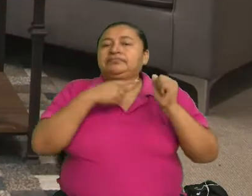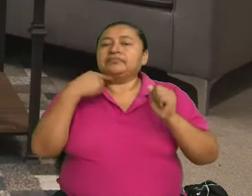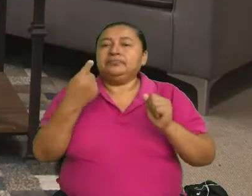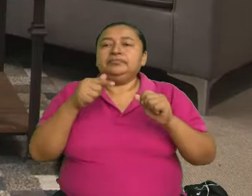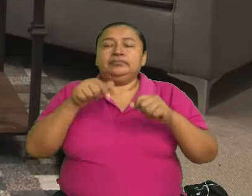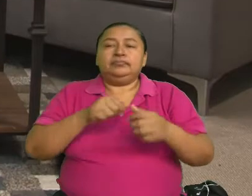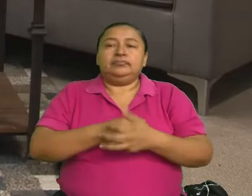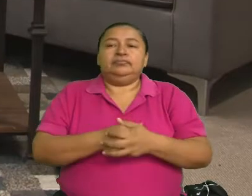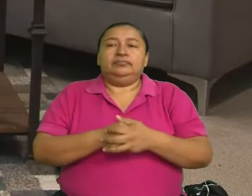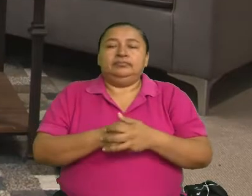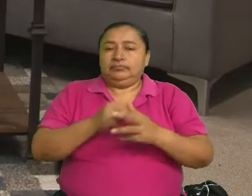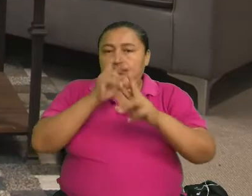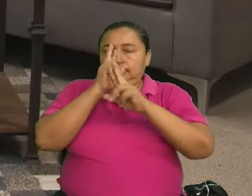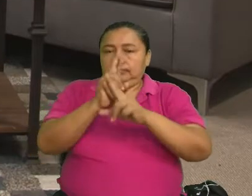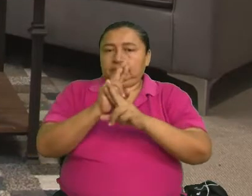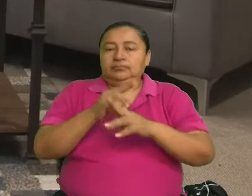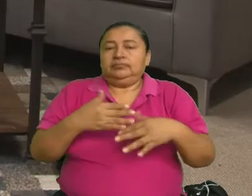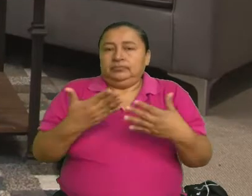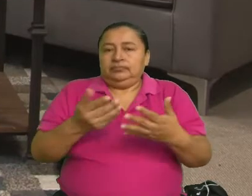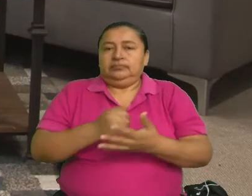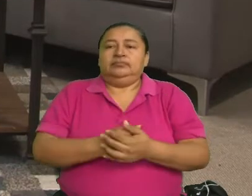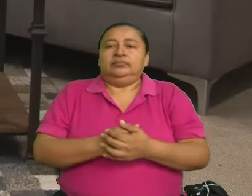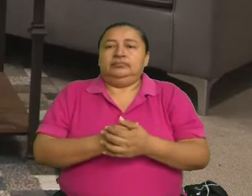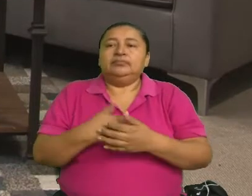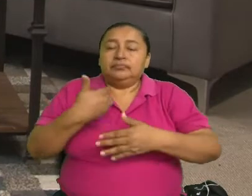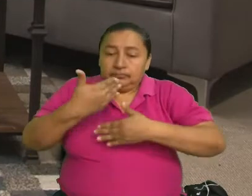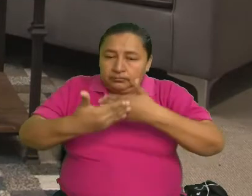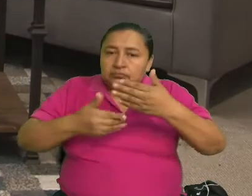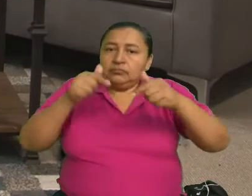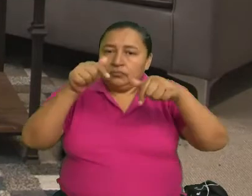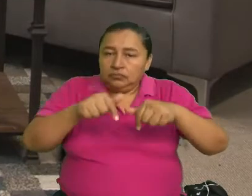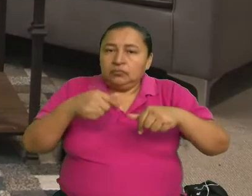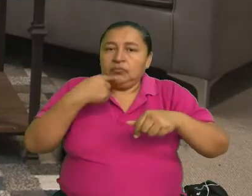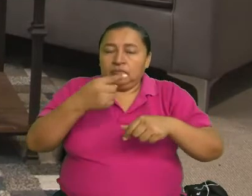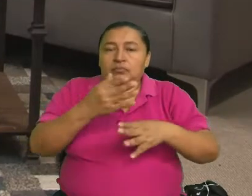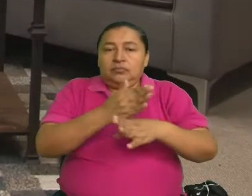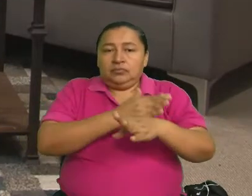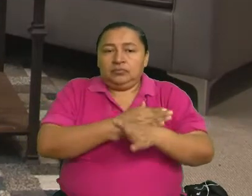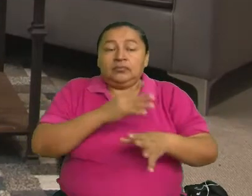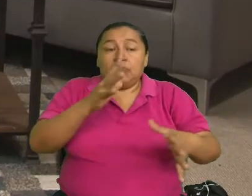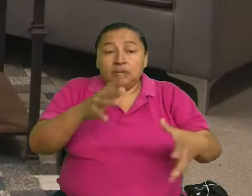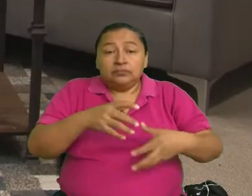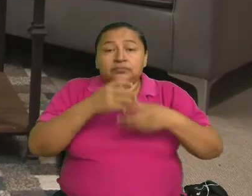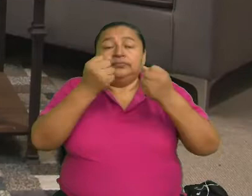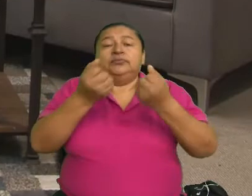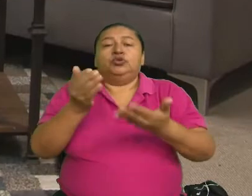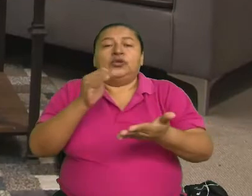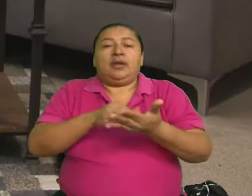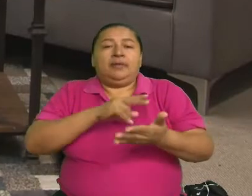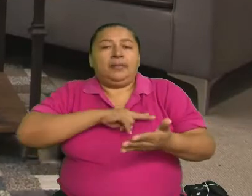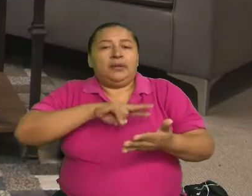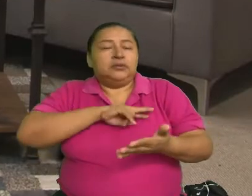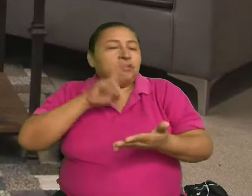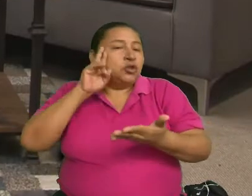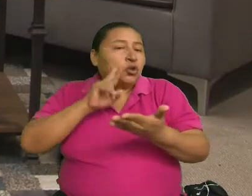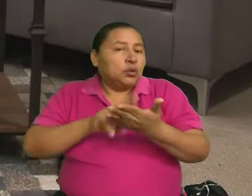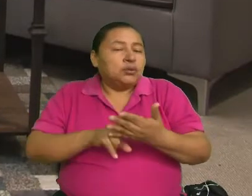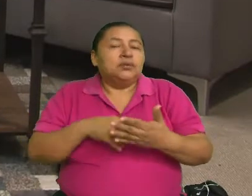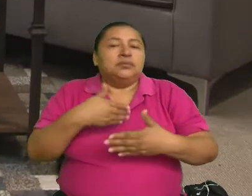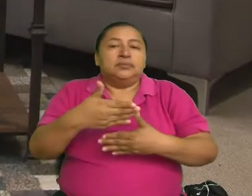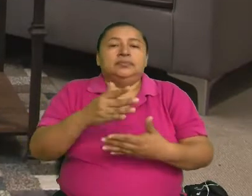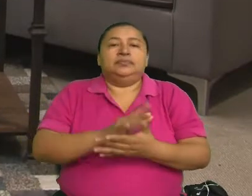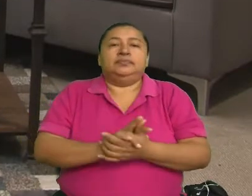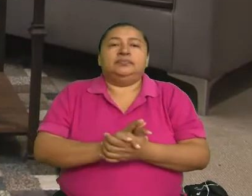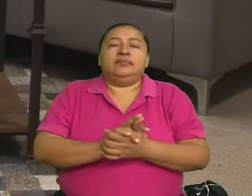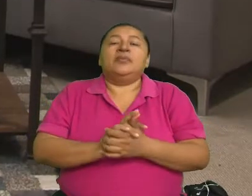estamos repletos de todo esto. Y hasta ahora, como usted dice, se está revalorizando y dando a conocer.